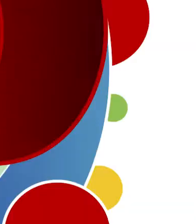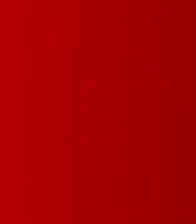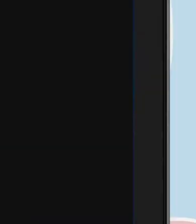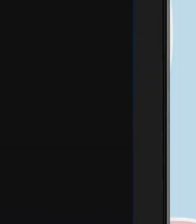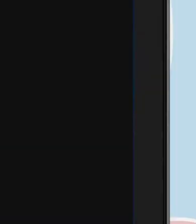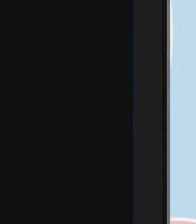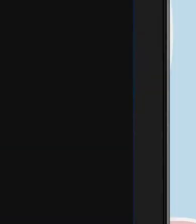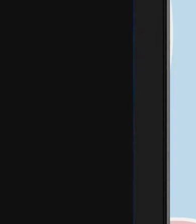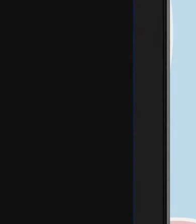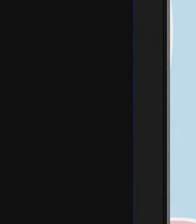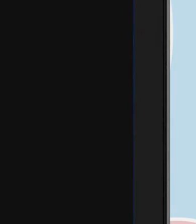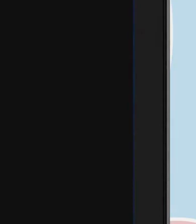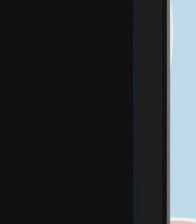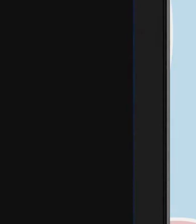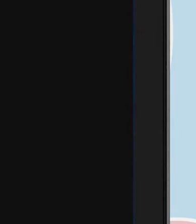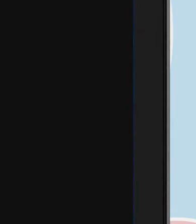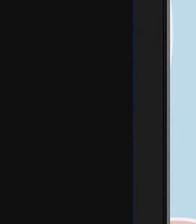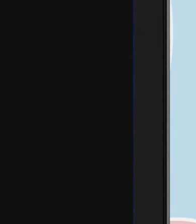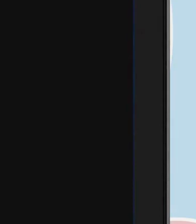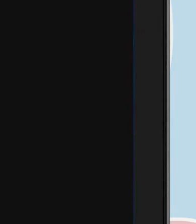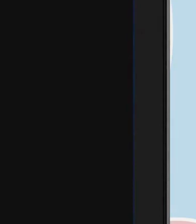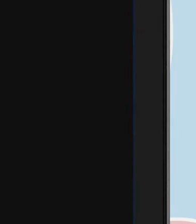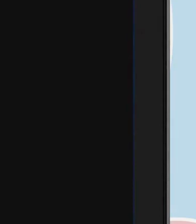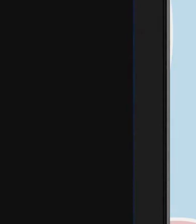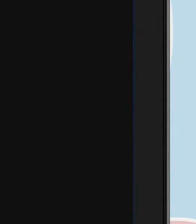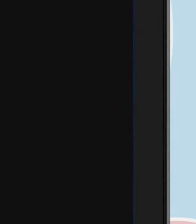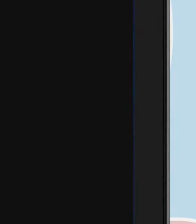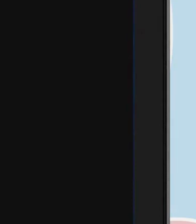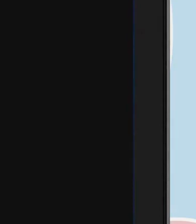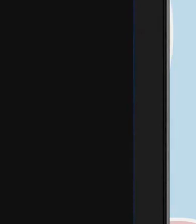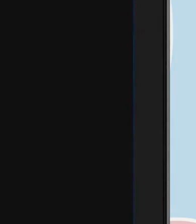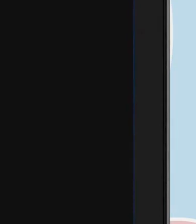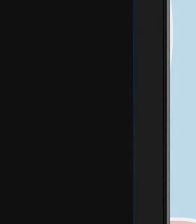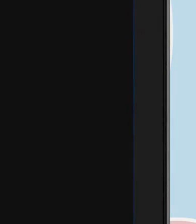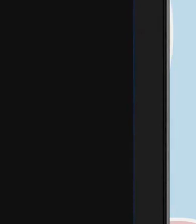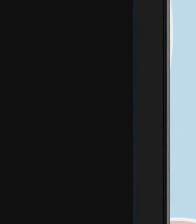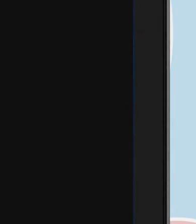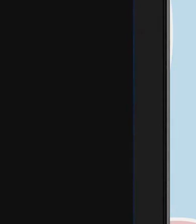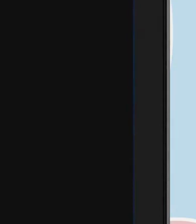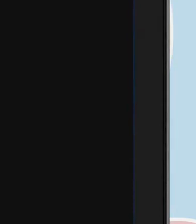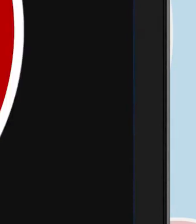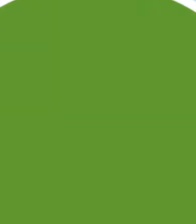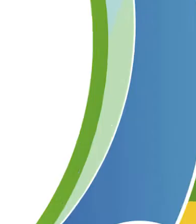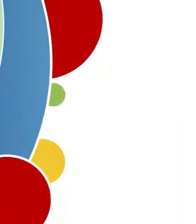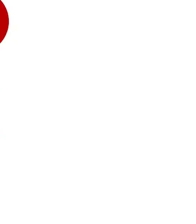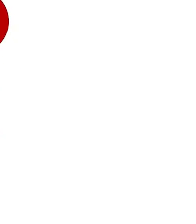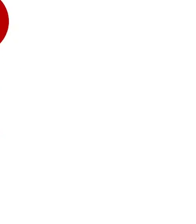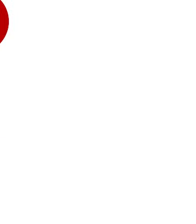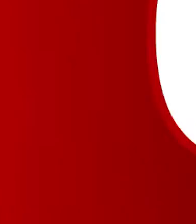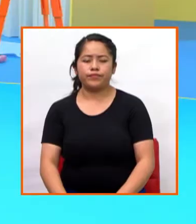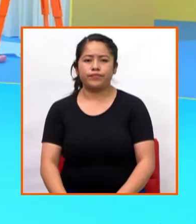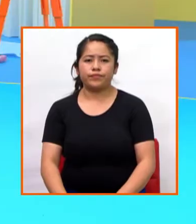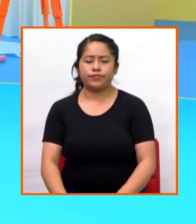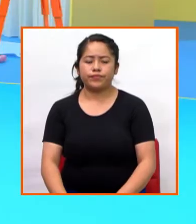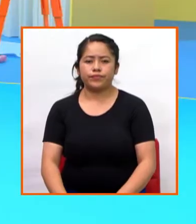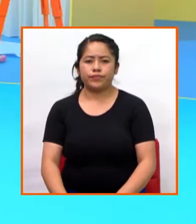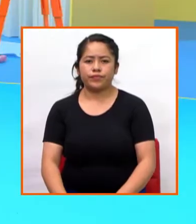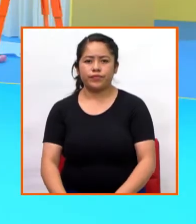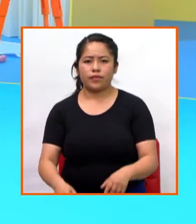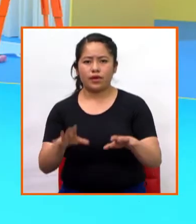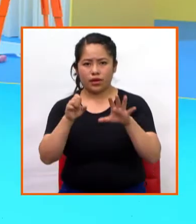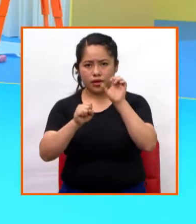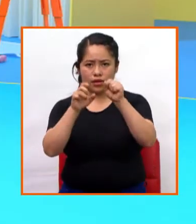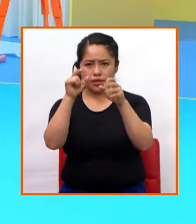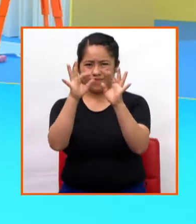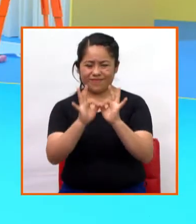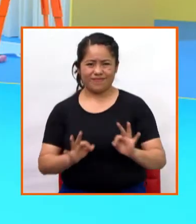las neuroglías, ahora vamos a hablar del sistema nervioso central como tal a nivel de estructuras. Una estructura muy importante es la médula